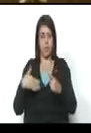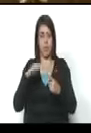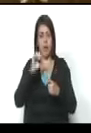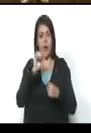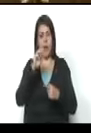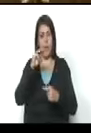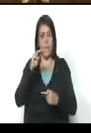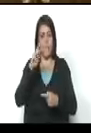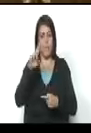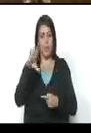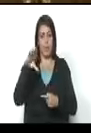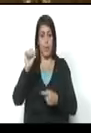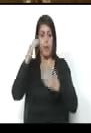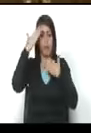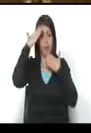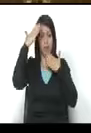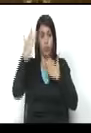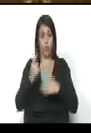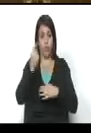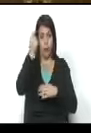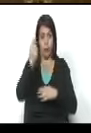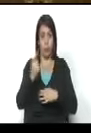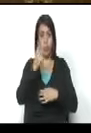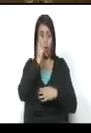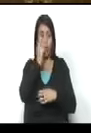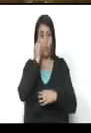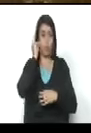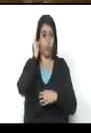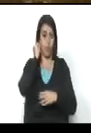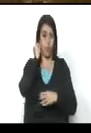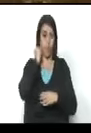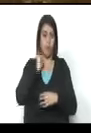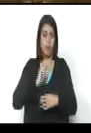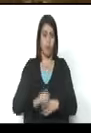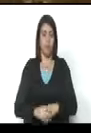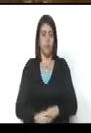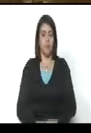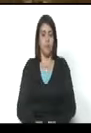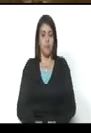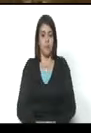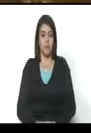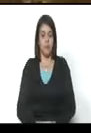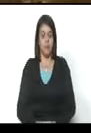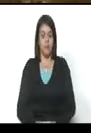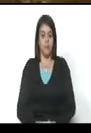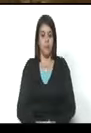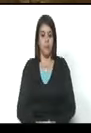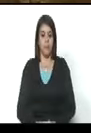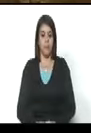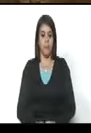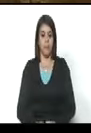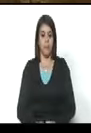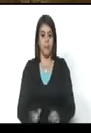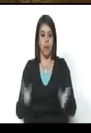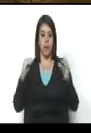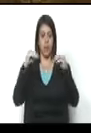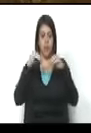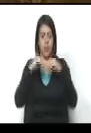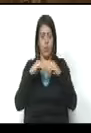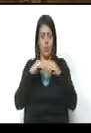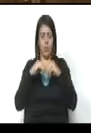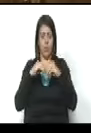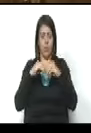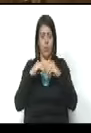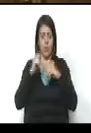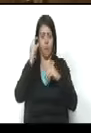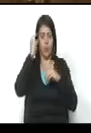América, saludo diputados y diputadas. Pues un punto de un acuerdo